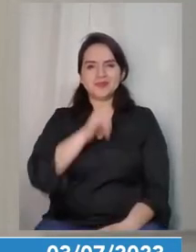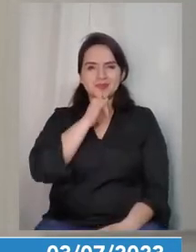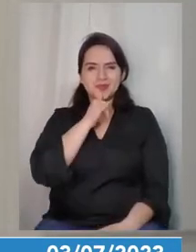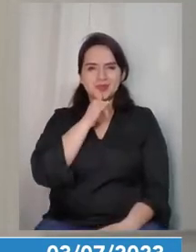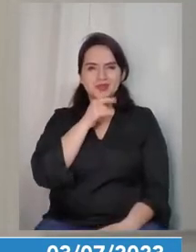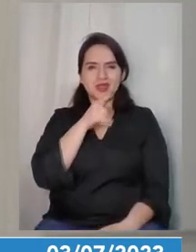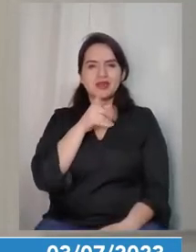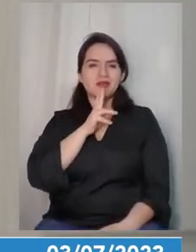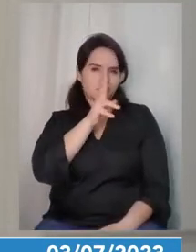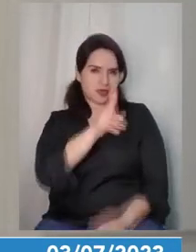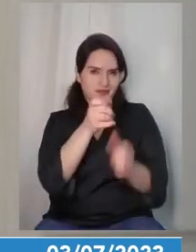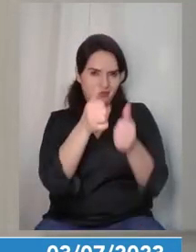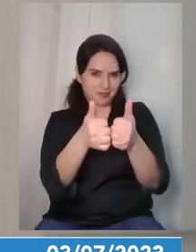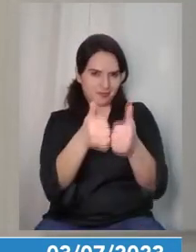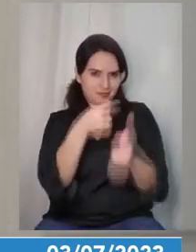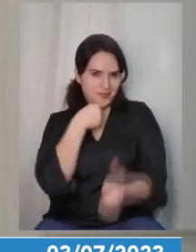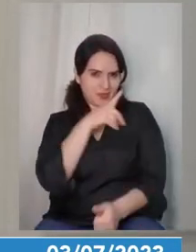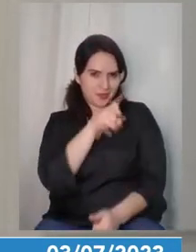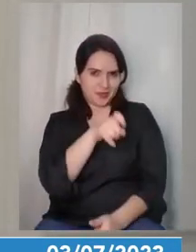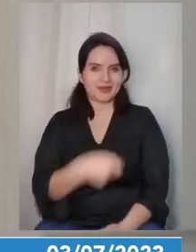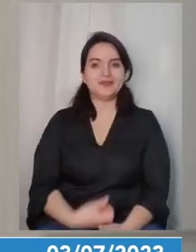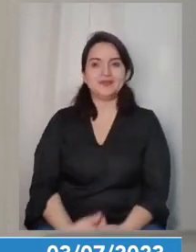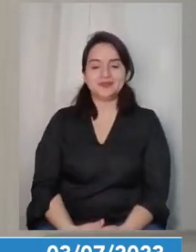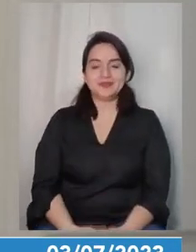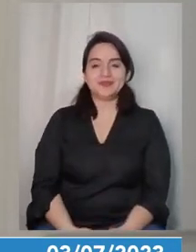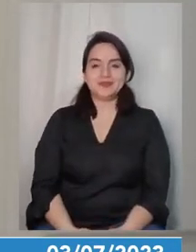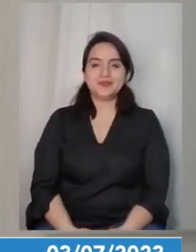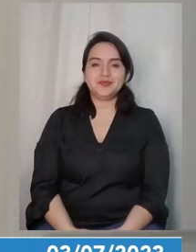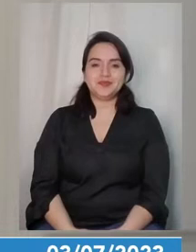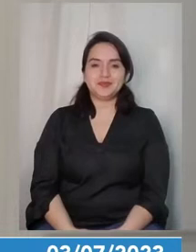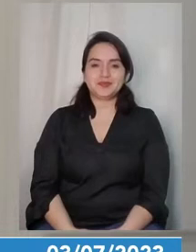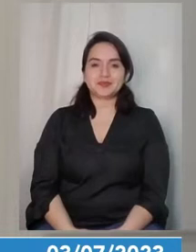la pregunta. Y respecto de institucionalidad,